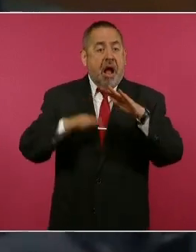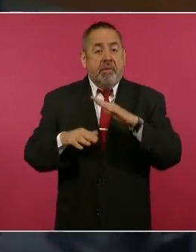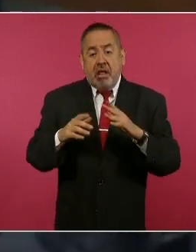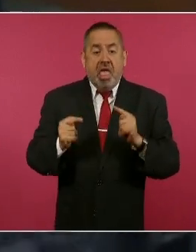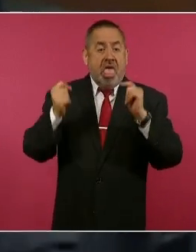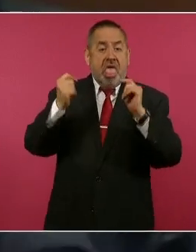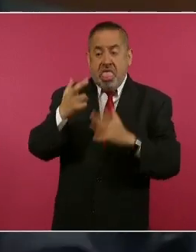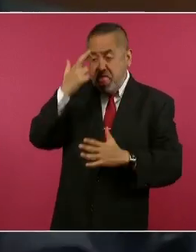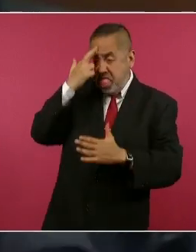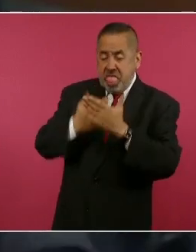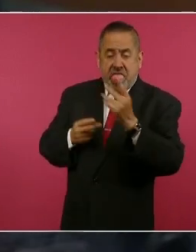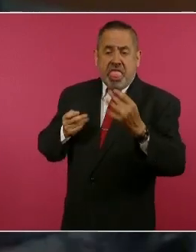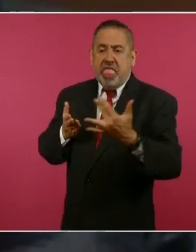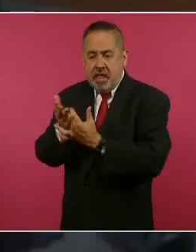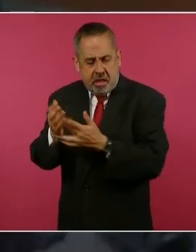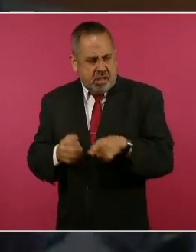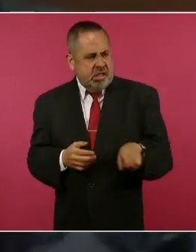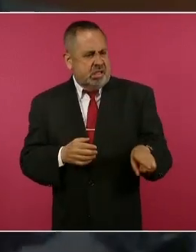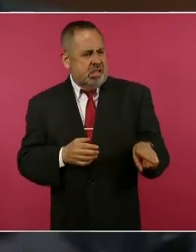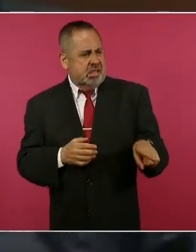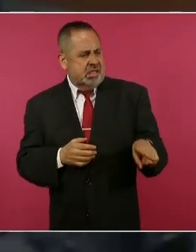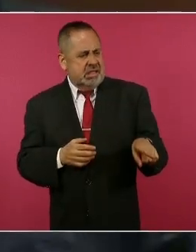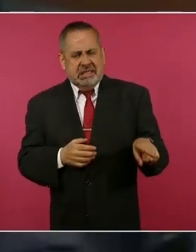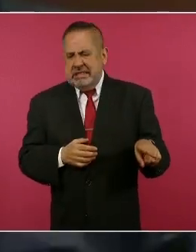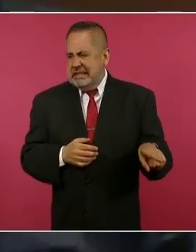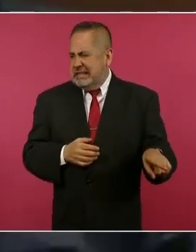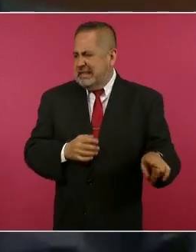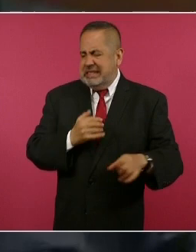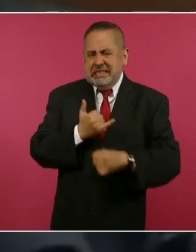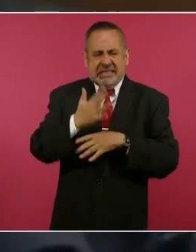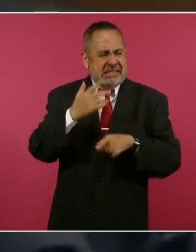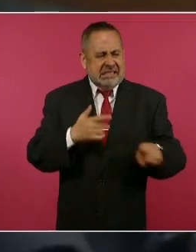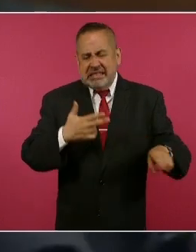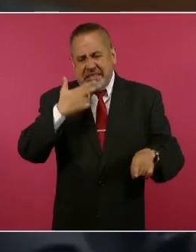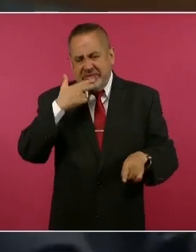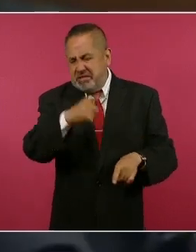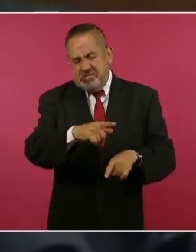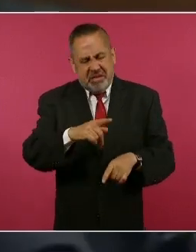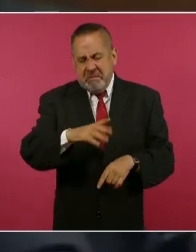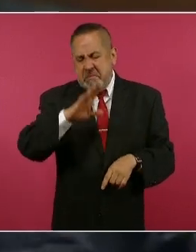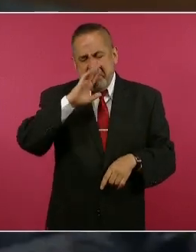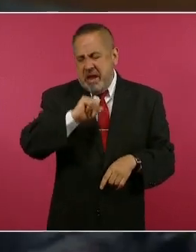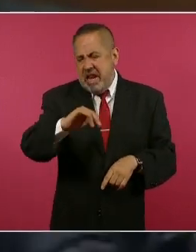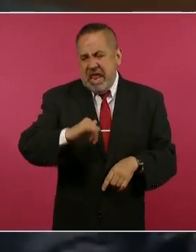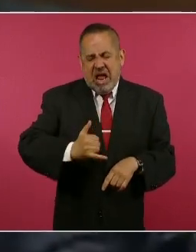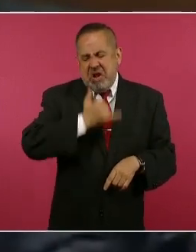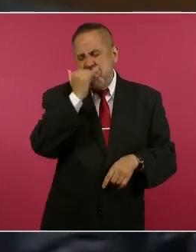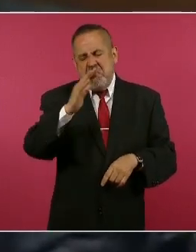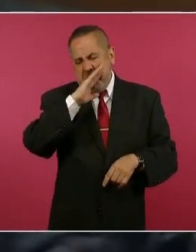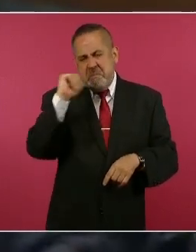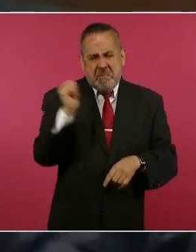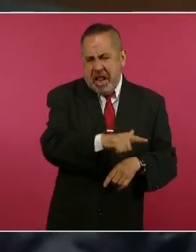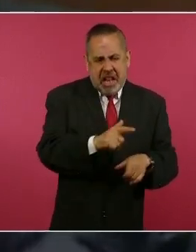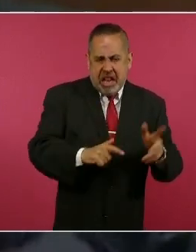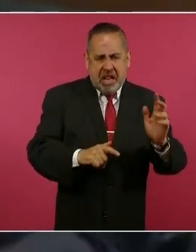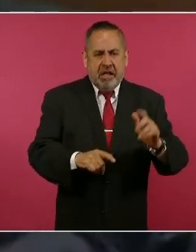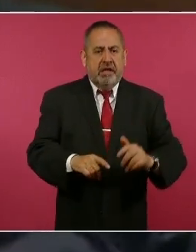sido violentada son recordados por todos como manchas imborrables para aquellos que la cometieron.